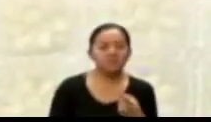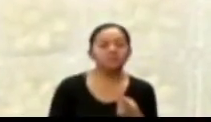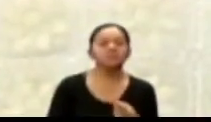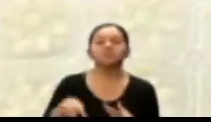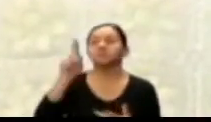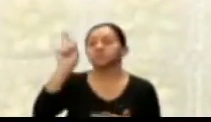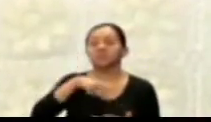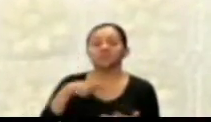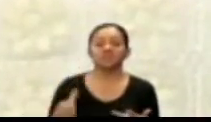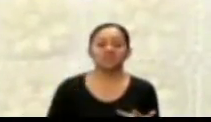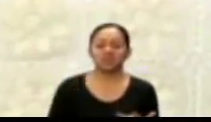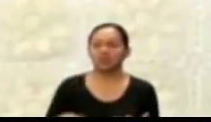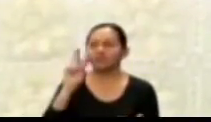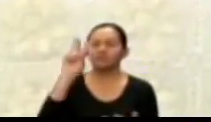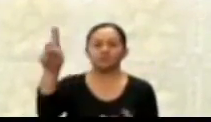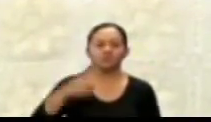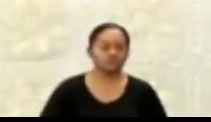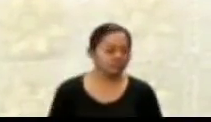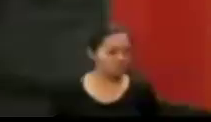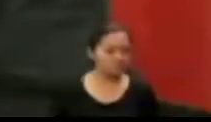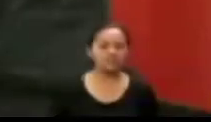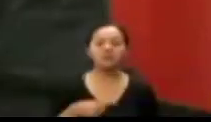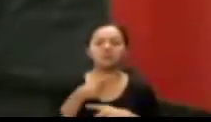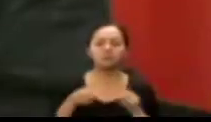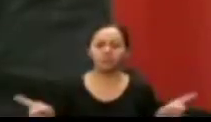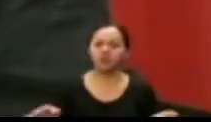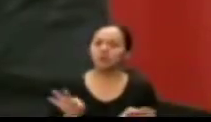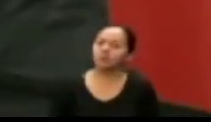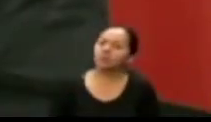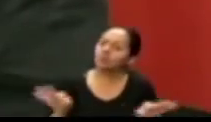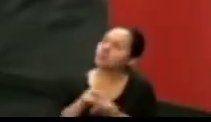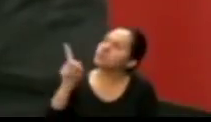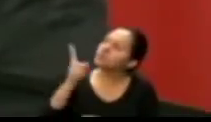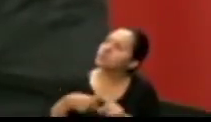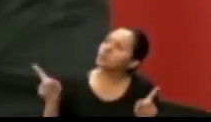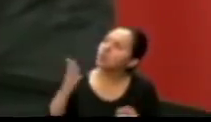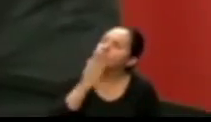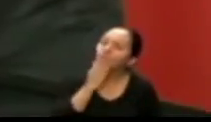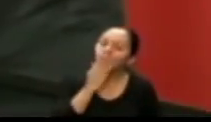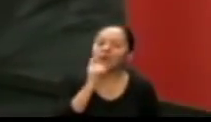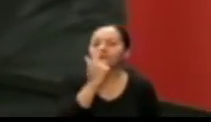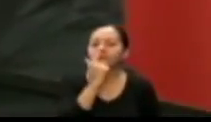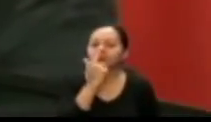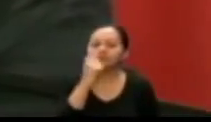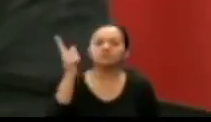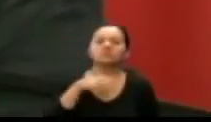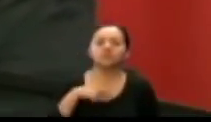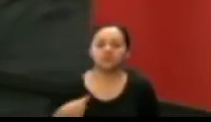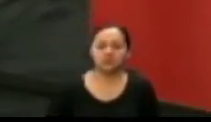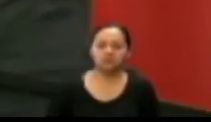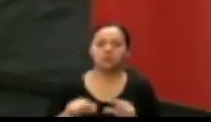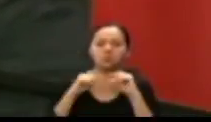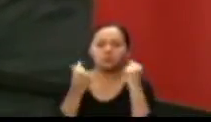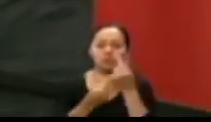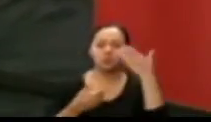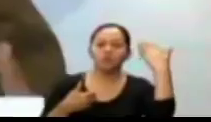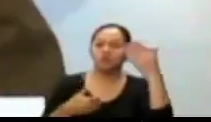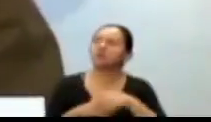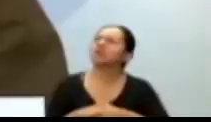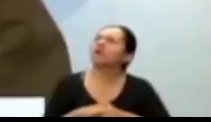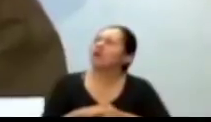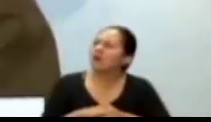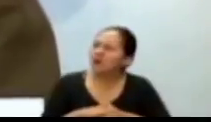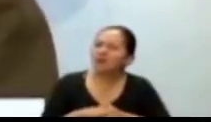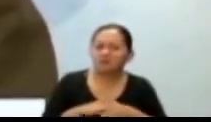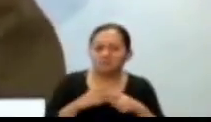es completamente diferente, pero es extremadamente importante y extremadamente interesante, tanto más cuanto que